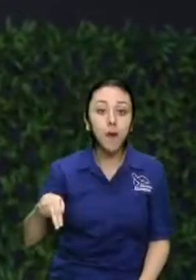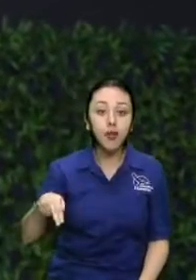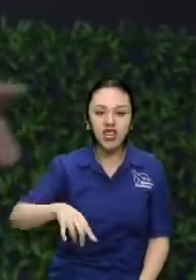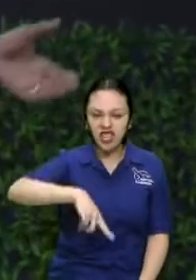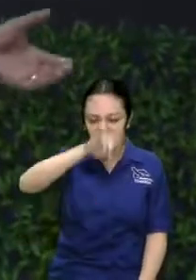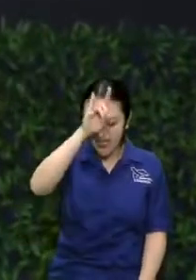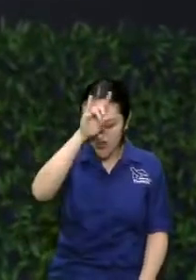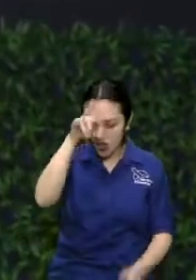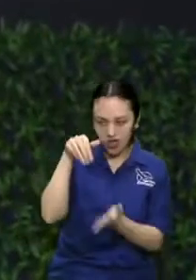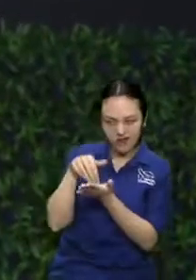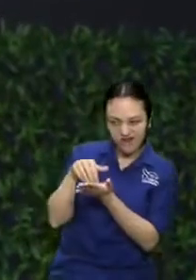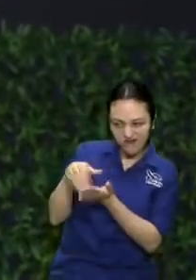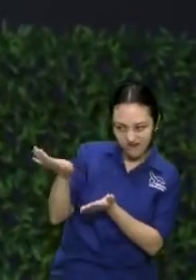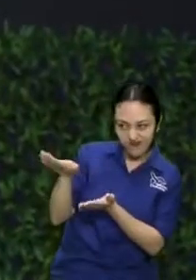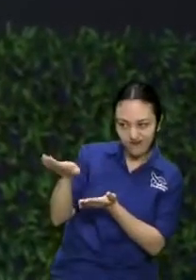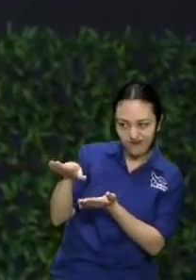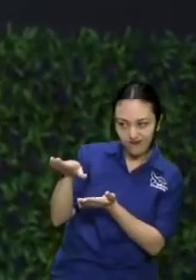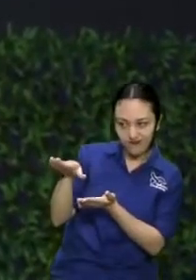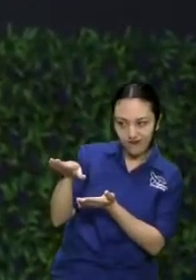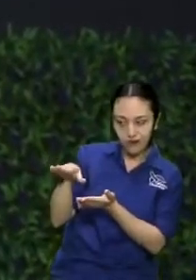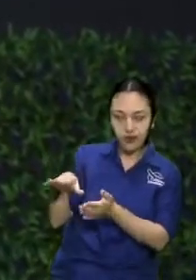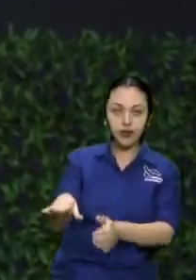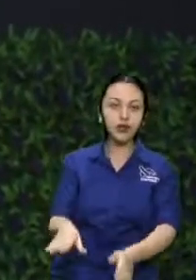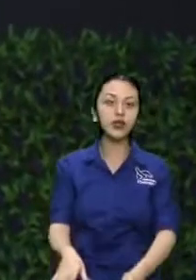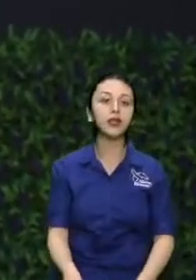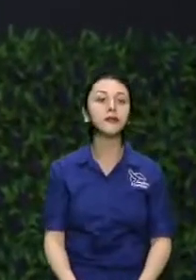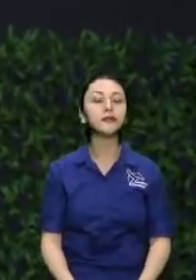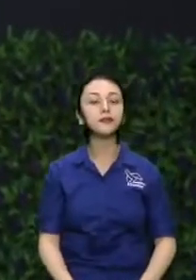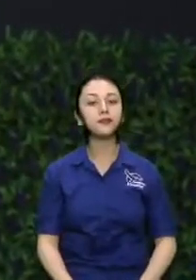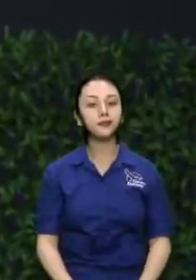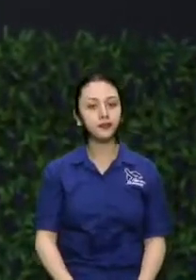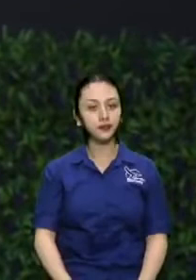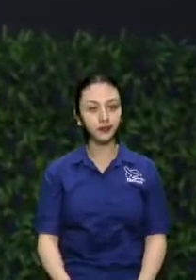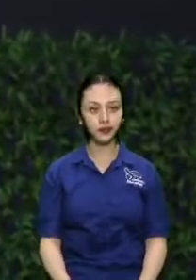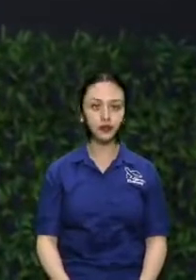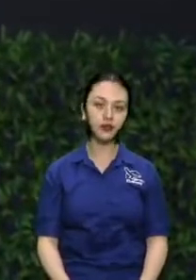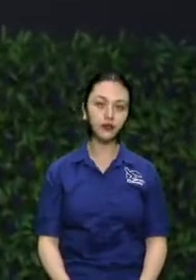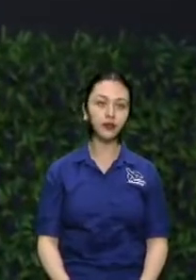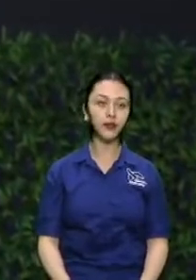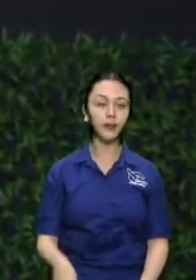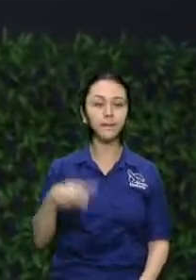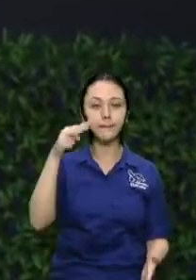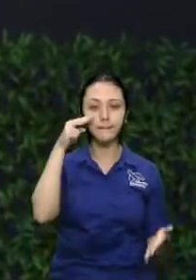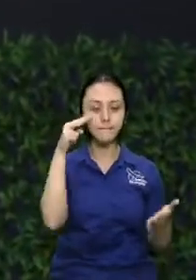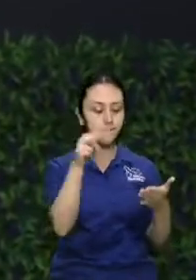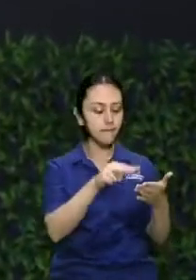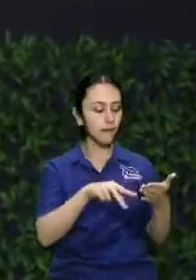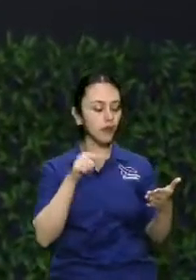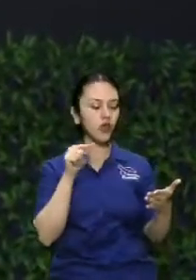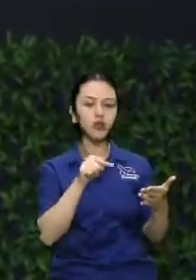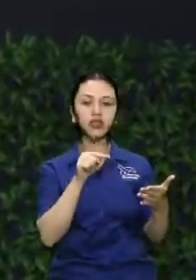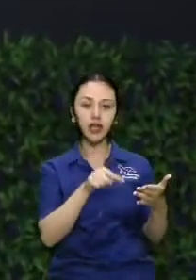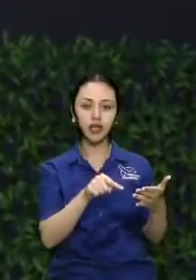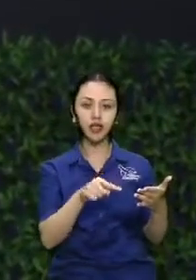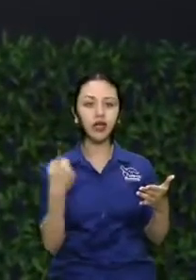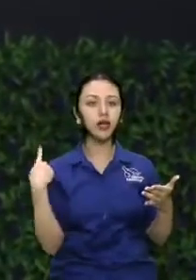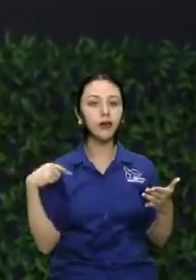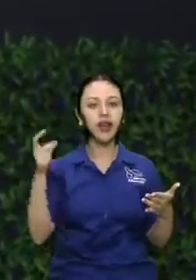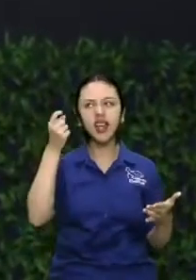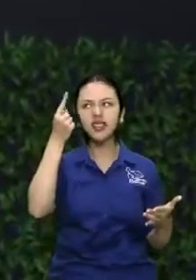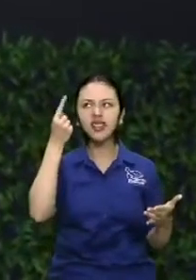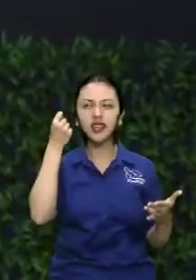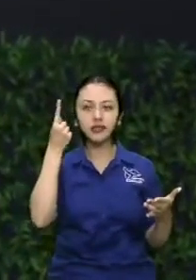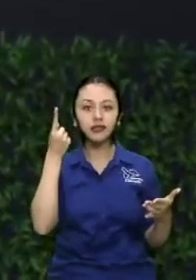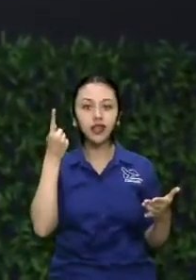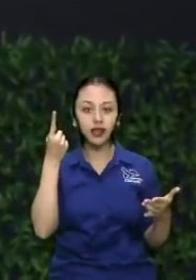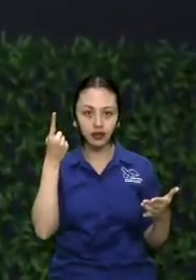comas, puntos, punto y coma no existían, se las inventó un monje para poder separar y darnos a entender mejor. Pero eso ya fue